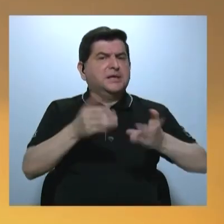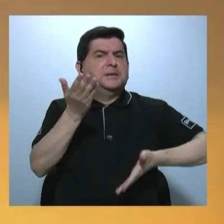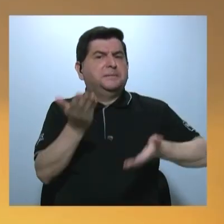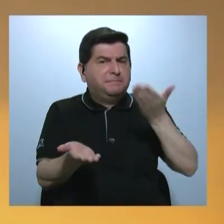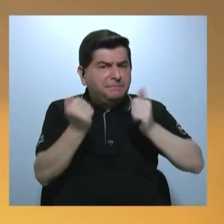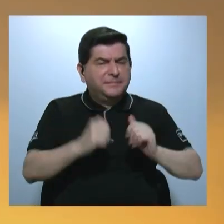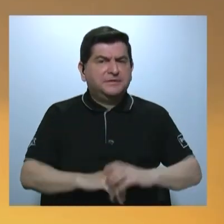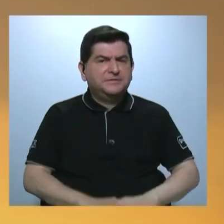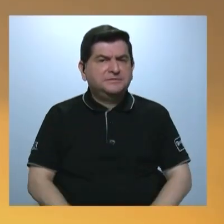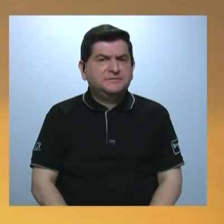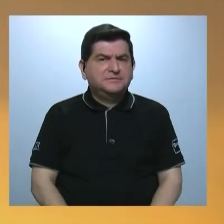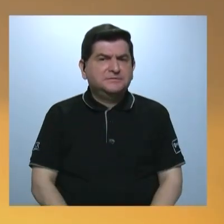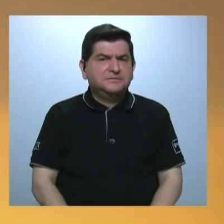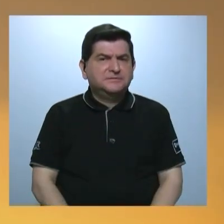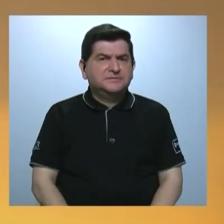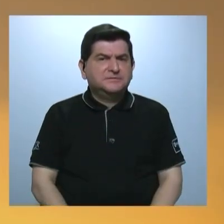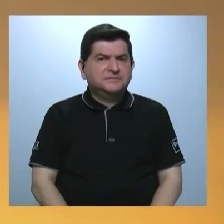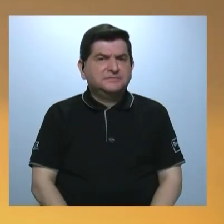posiblemente,